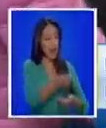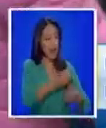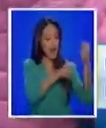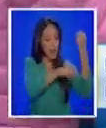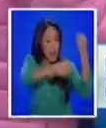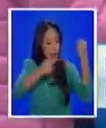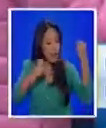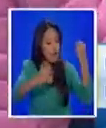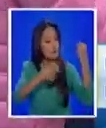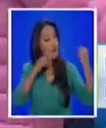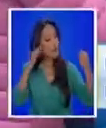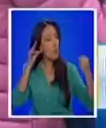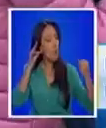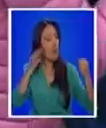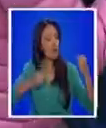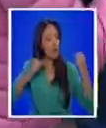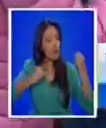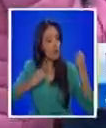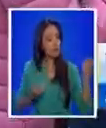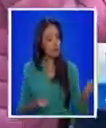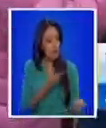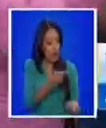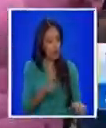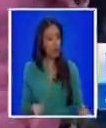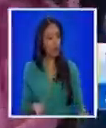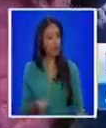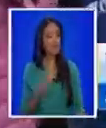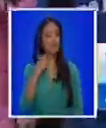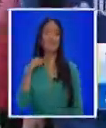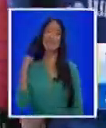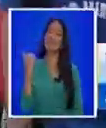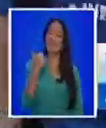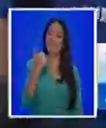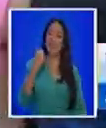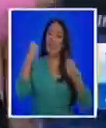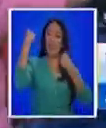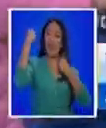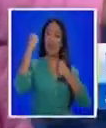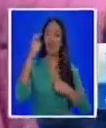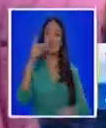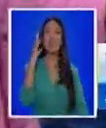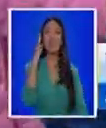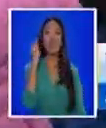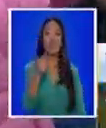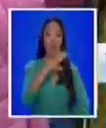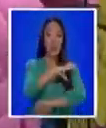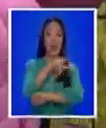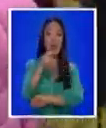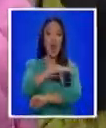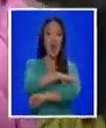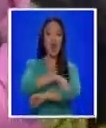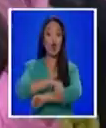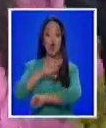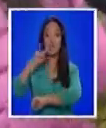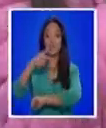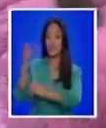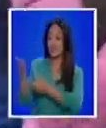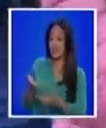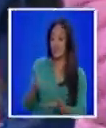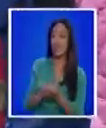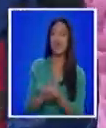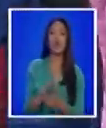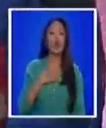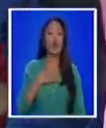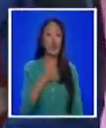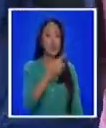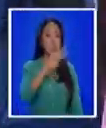de ella, la fuerza. Y ella fue la fuerza femenina. La ronda llegó en segundo lugar. ¿Cómo están? ¿Cómo se